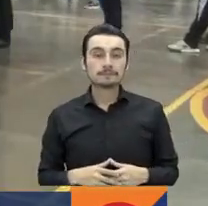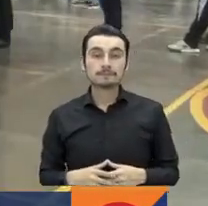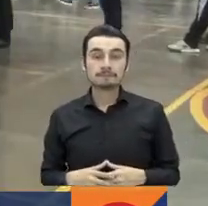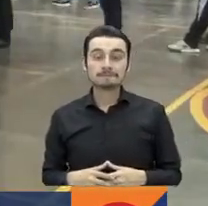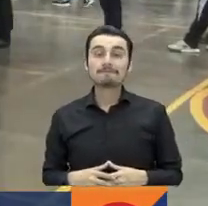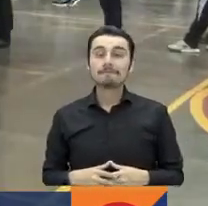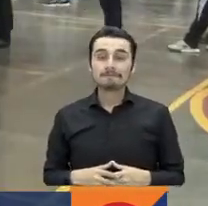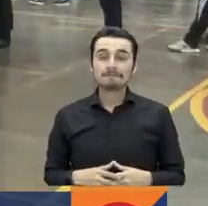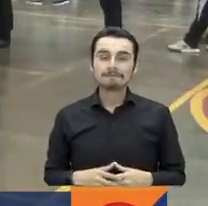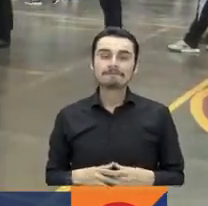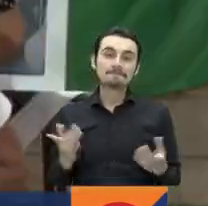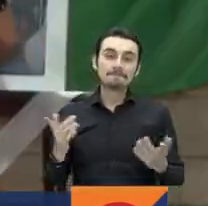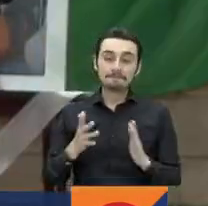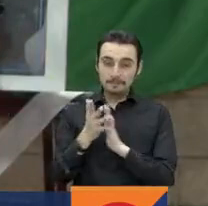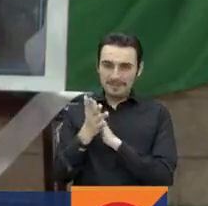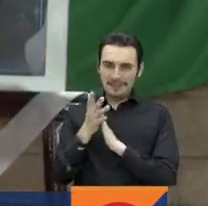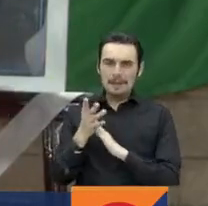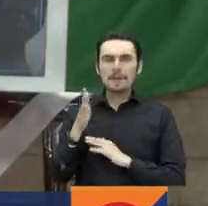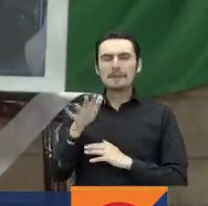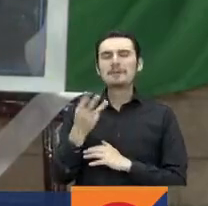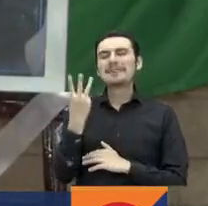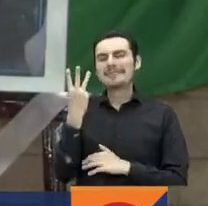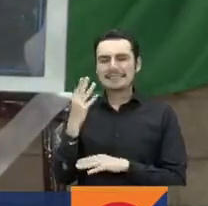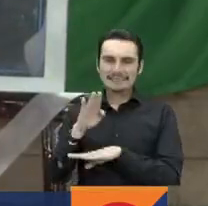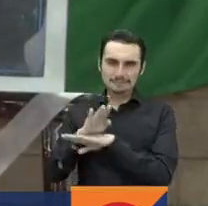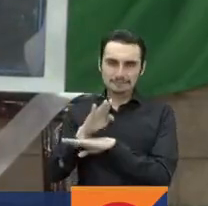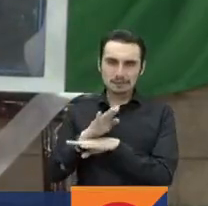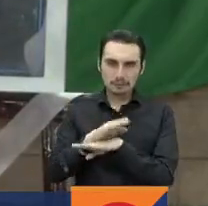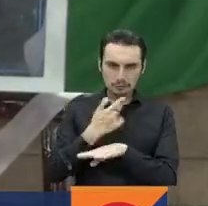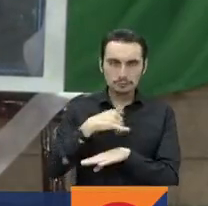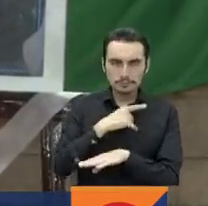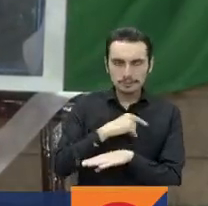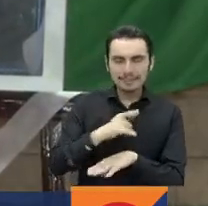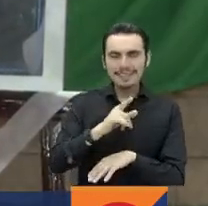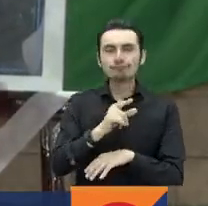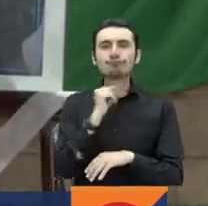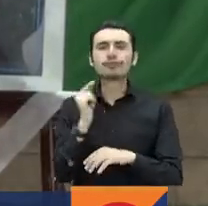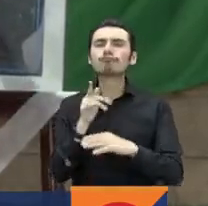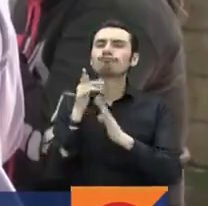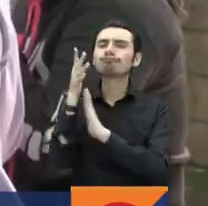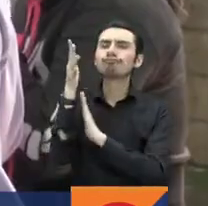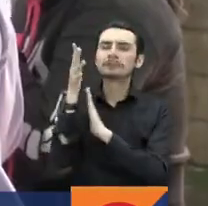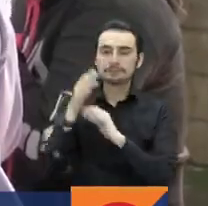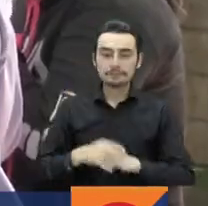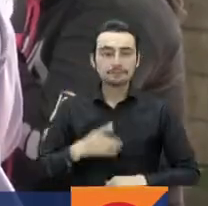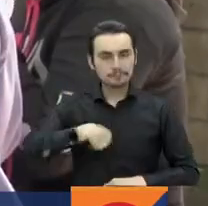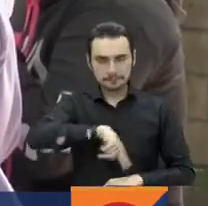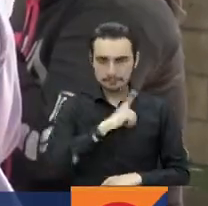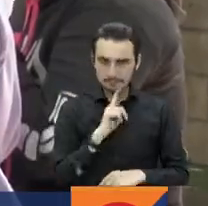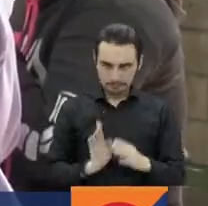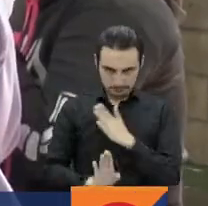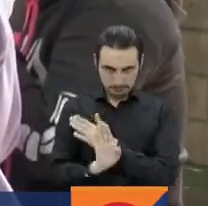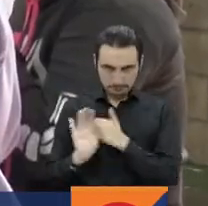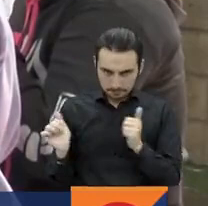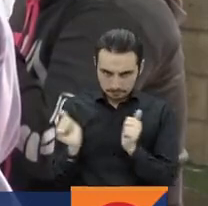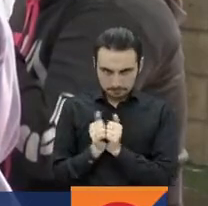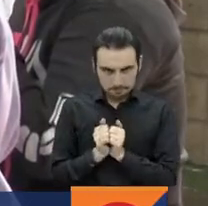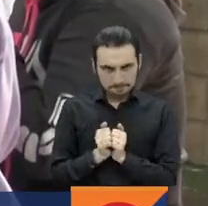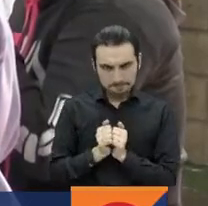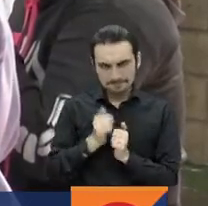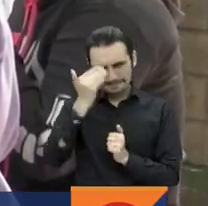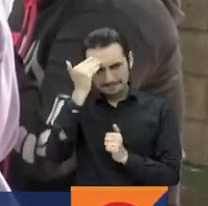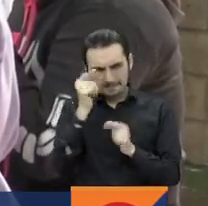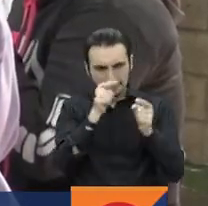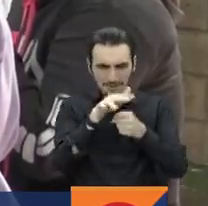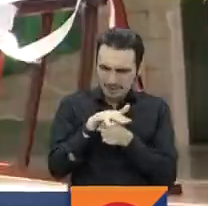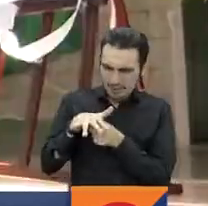bueno, sobre las 3 de la tarde se realizarán las exequias, como bien lo dijimos. Nosotros continuaremos acá muy atentos a todo lo que